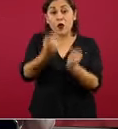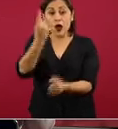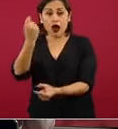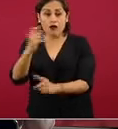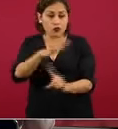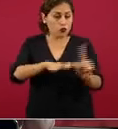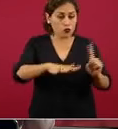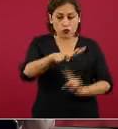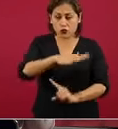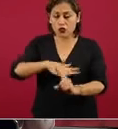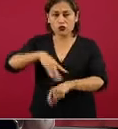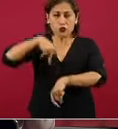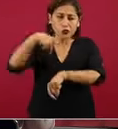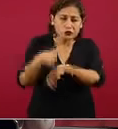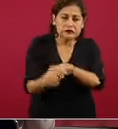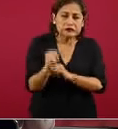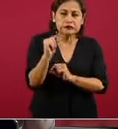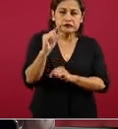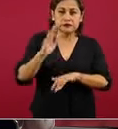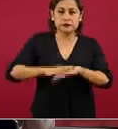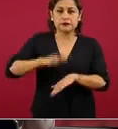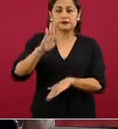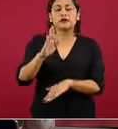riesgo. Estas entidades,